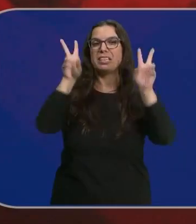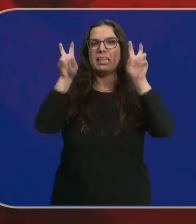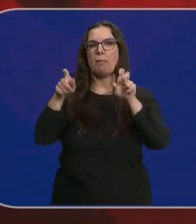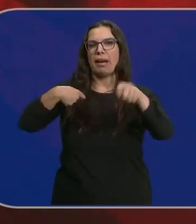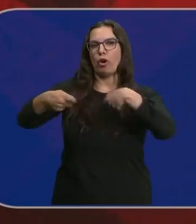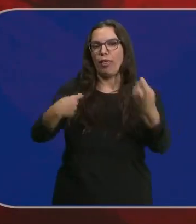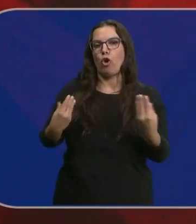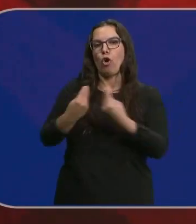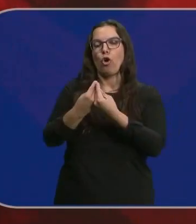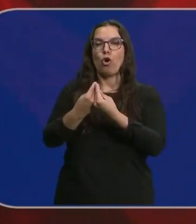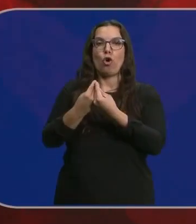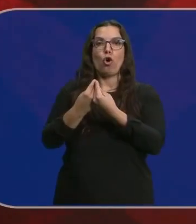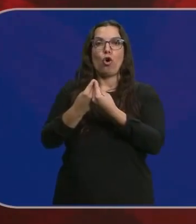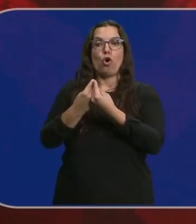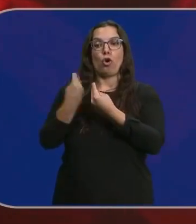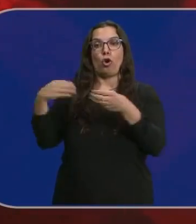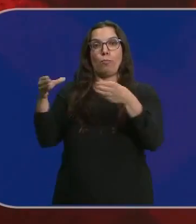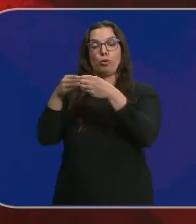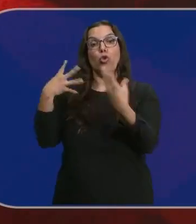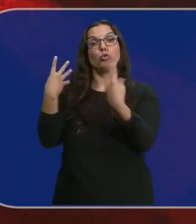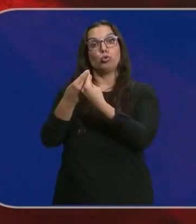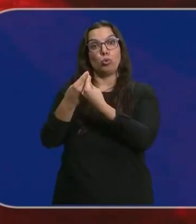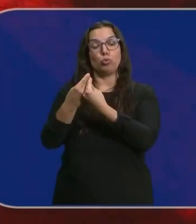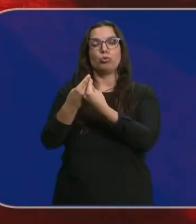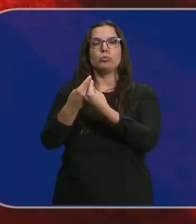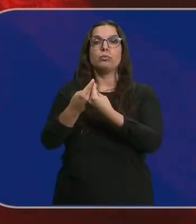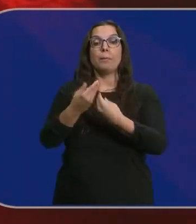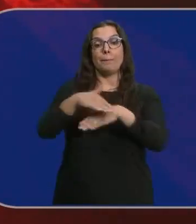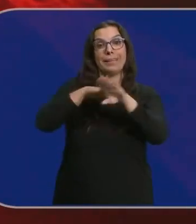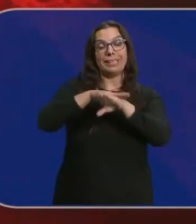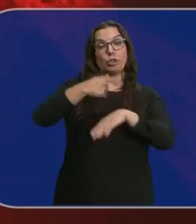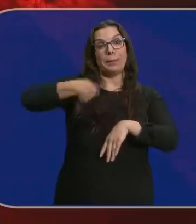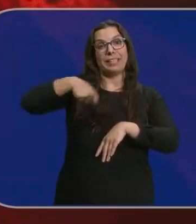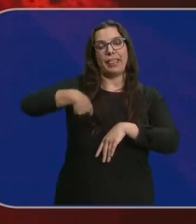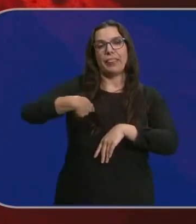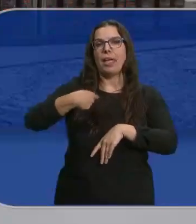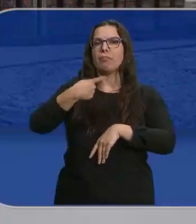la negociación con Junts, el ministro de la Presidencia apela a la discreción.